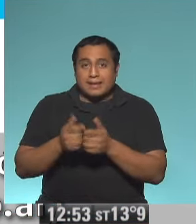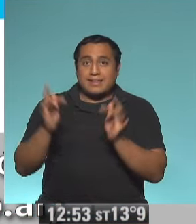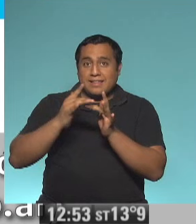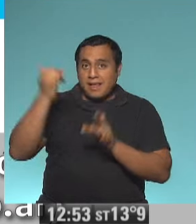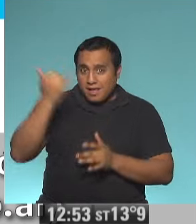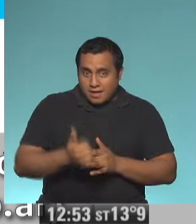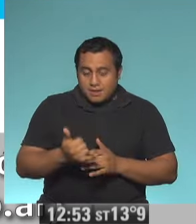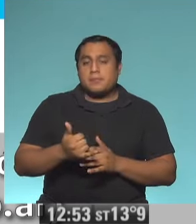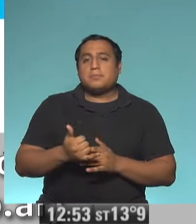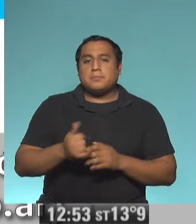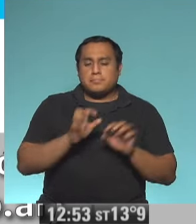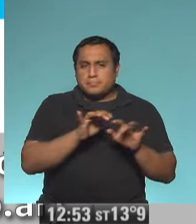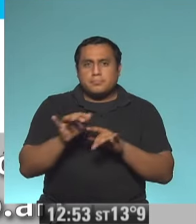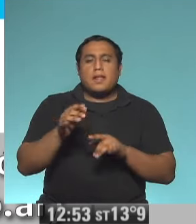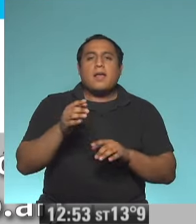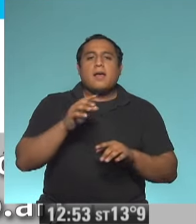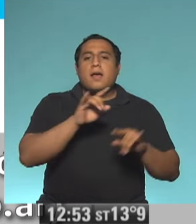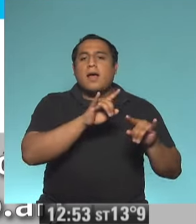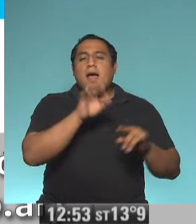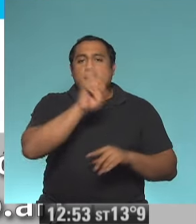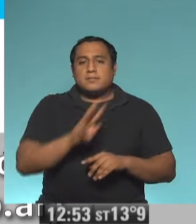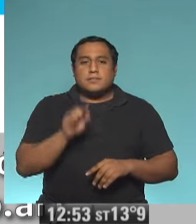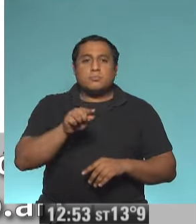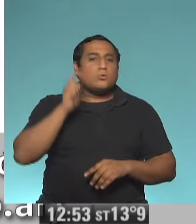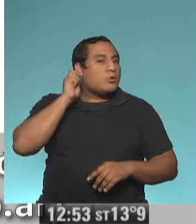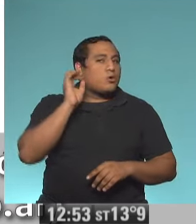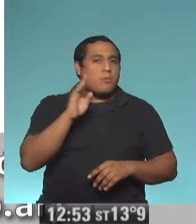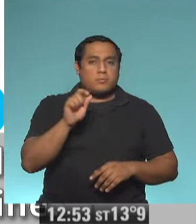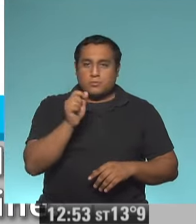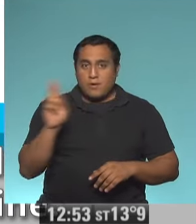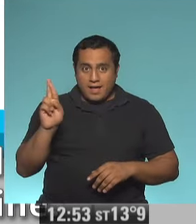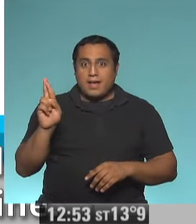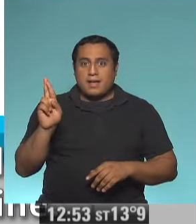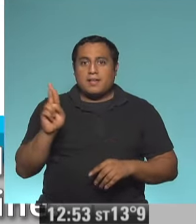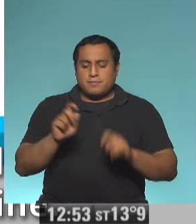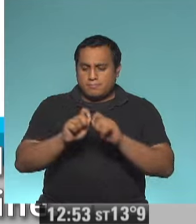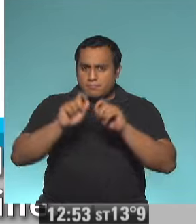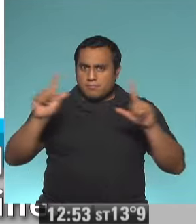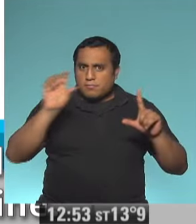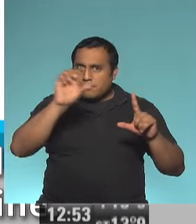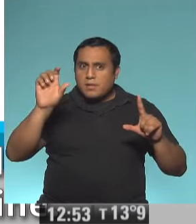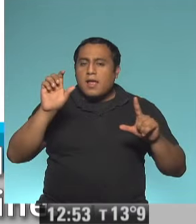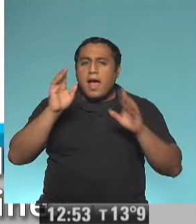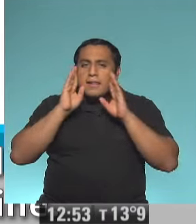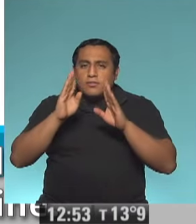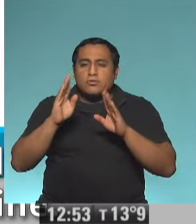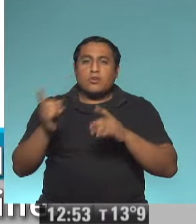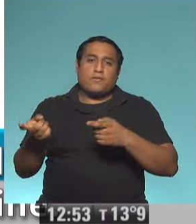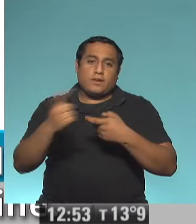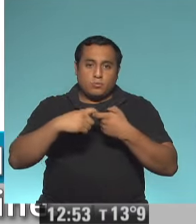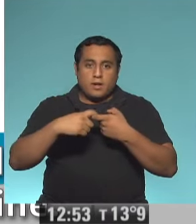internet, ingresa a la página de la ANSES, anses.gov.ar, sección Atención Virtual, y con tu clave